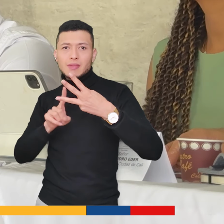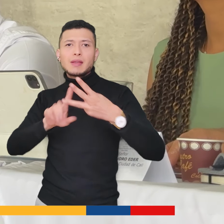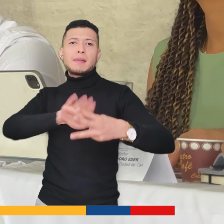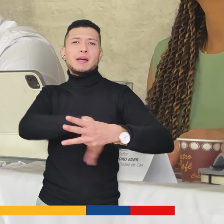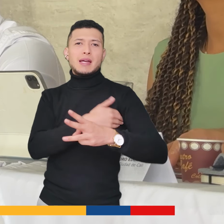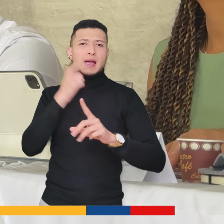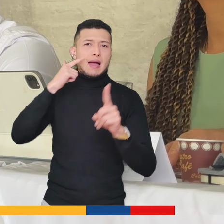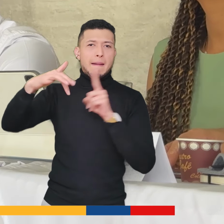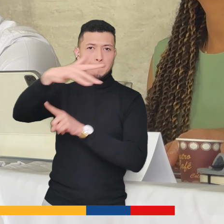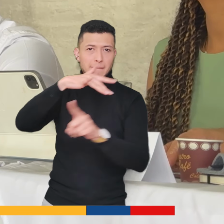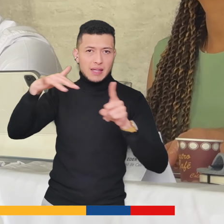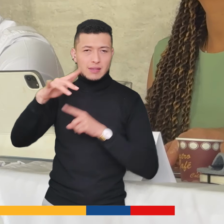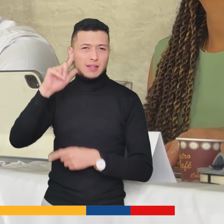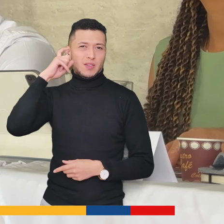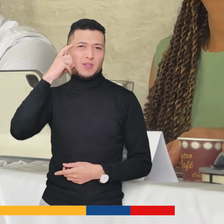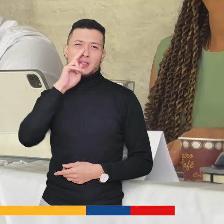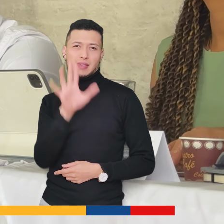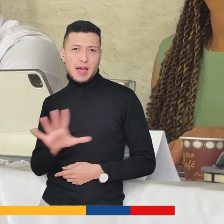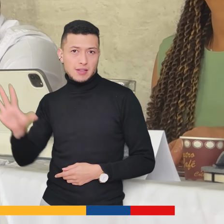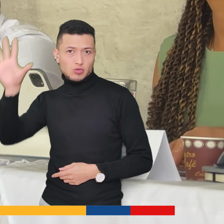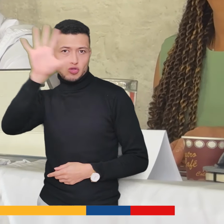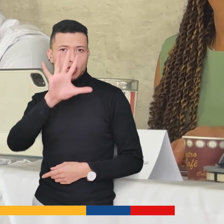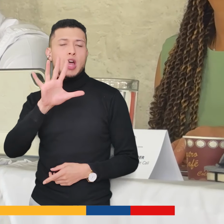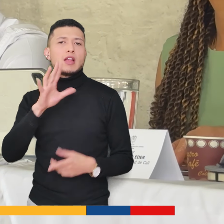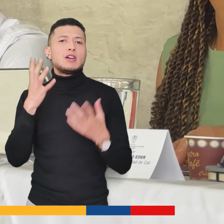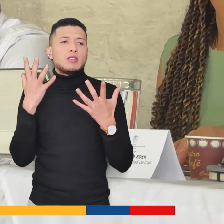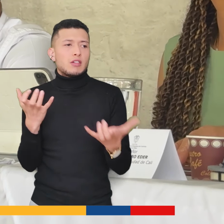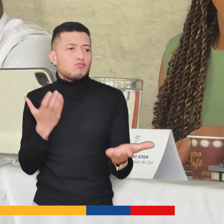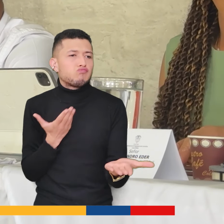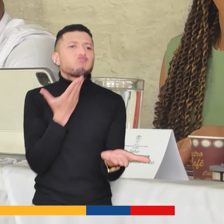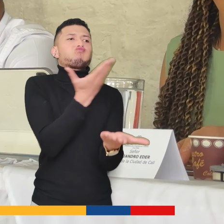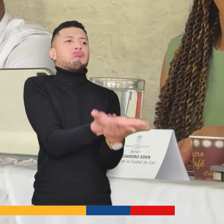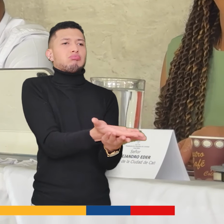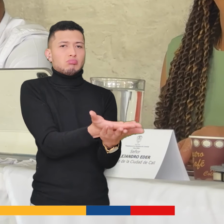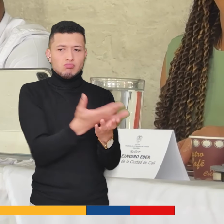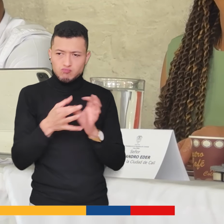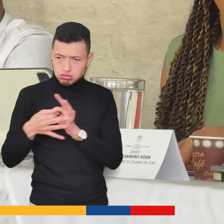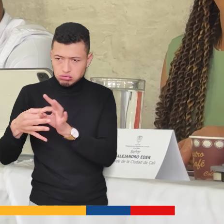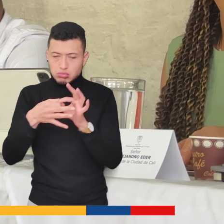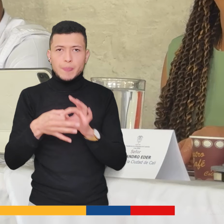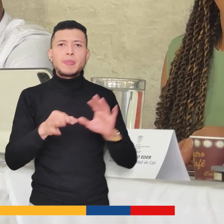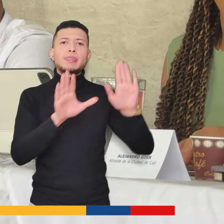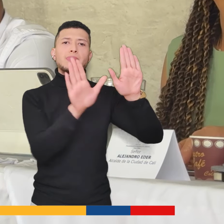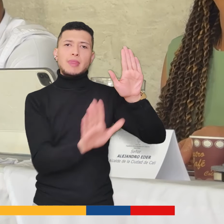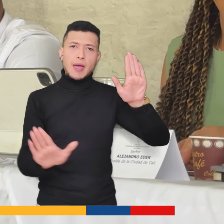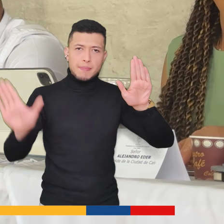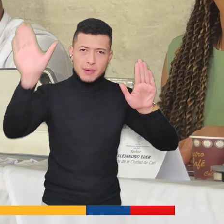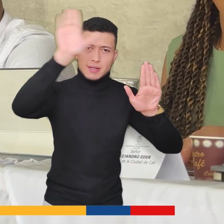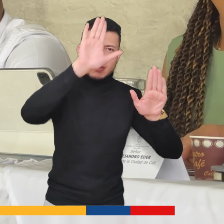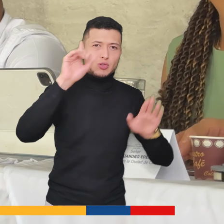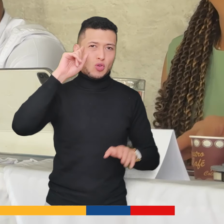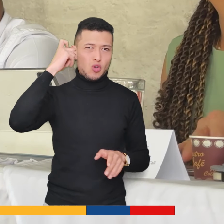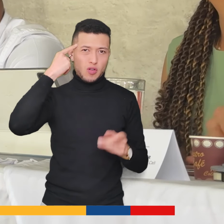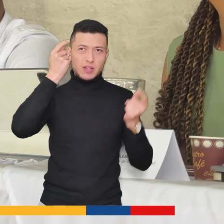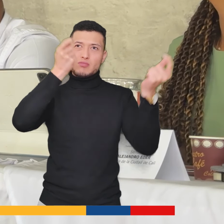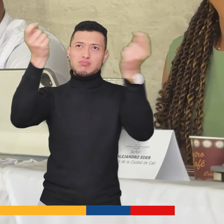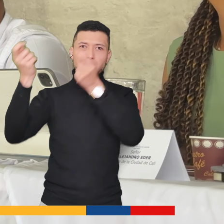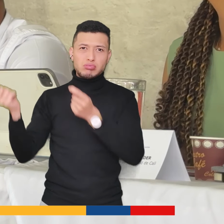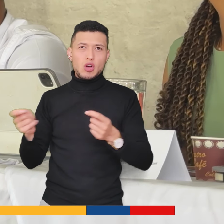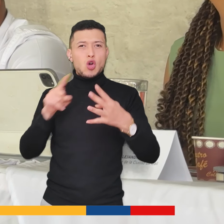del Gobierno Nacional, proponerle a los gobiernos departamentales, los